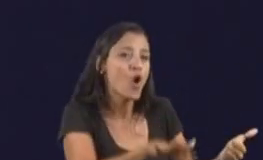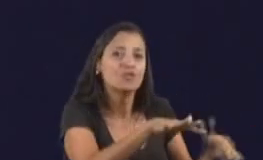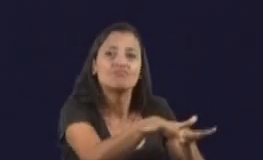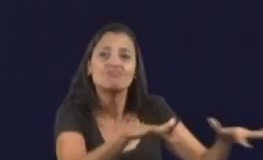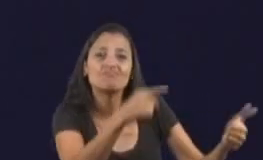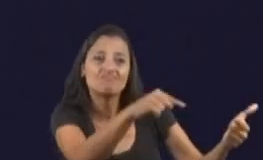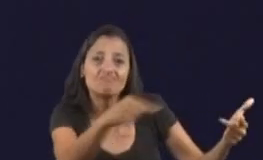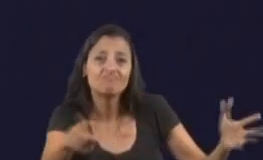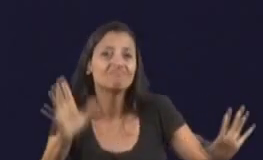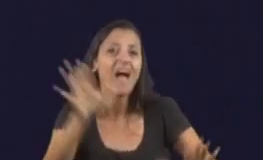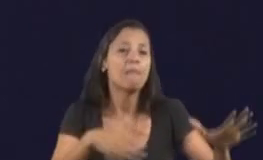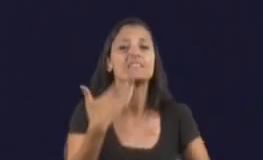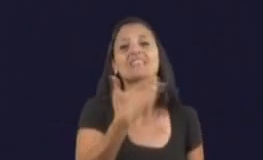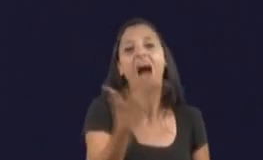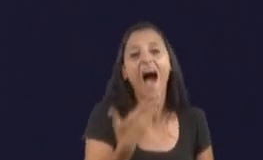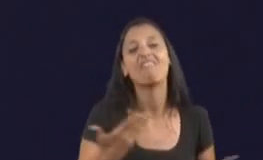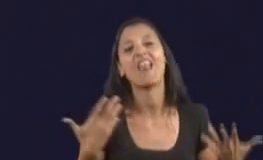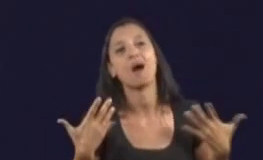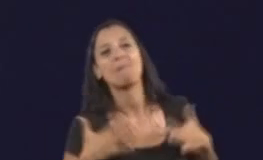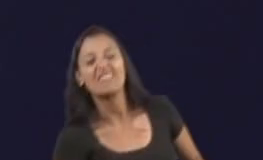alguna libertad mayor de